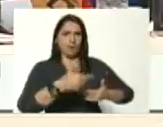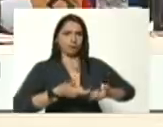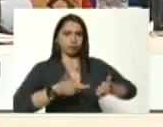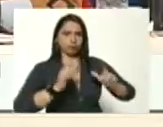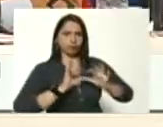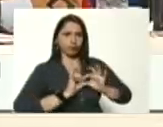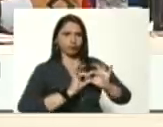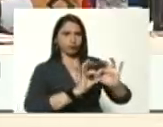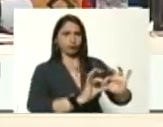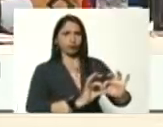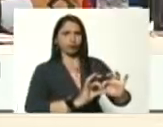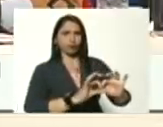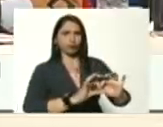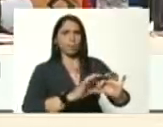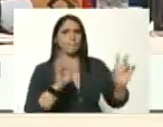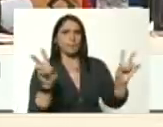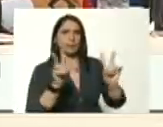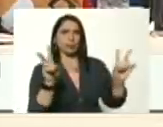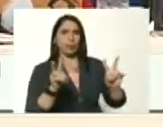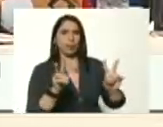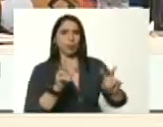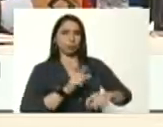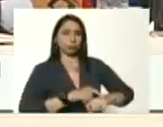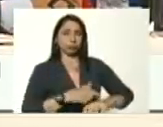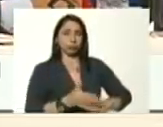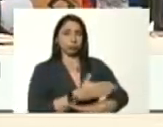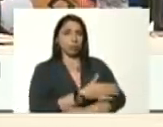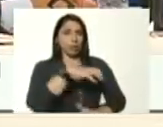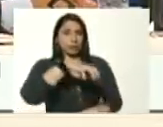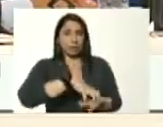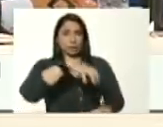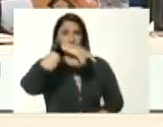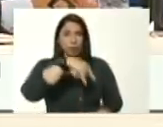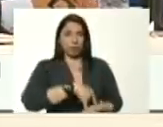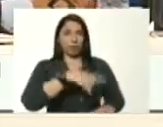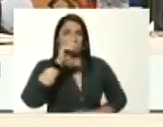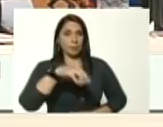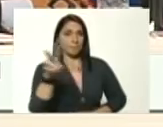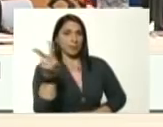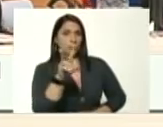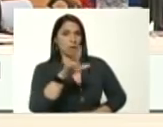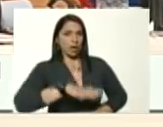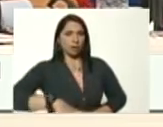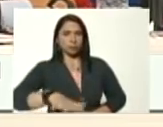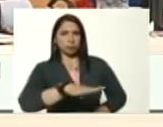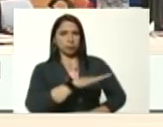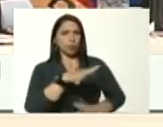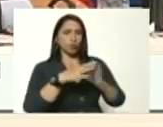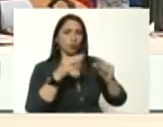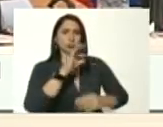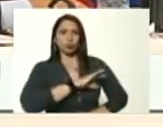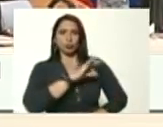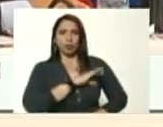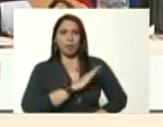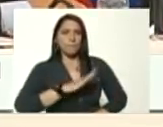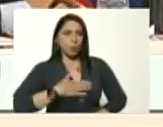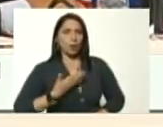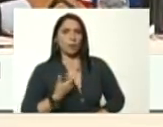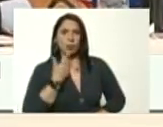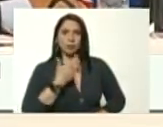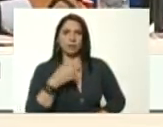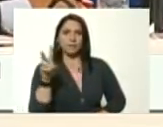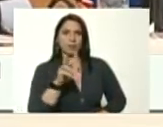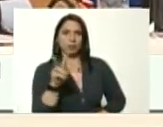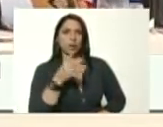consolidar victorias tempranas para el estado carabobo para venezuela para toda la sociedad y podamos decirle al país el